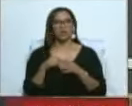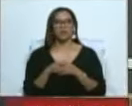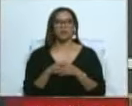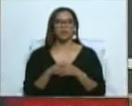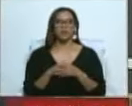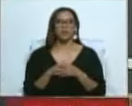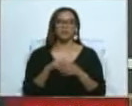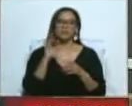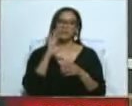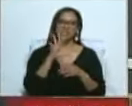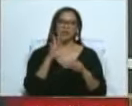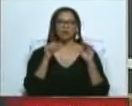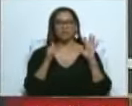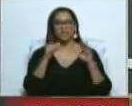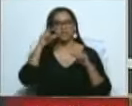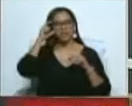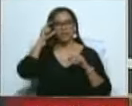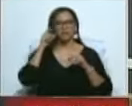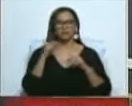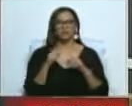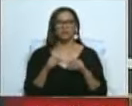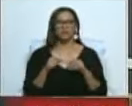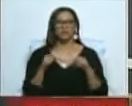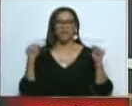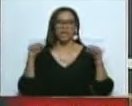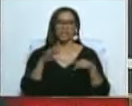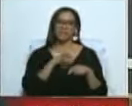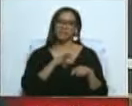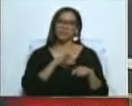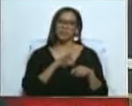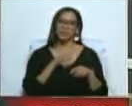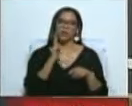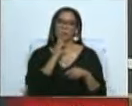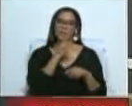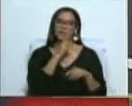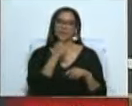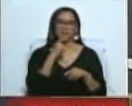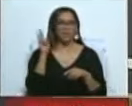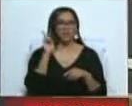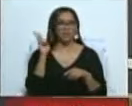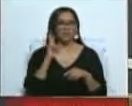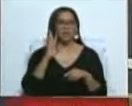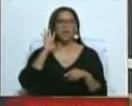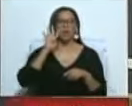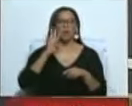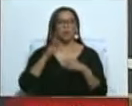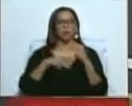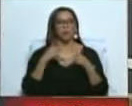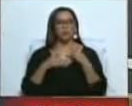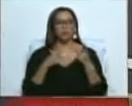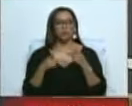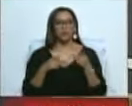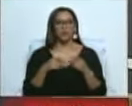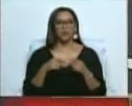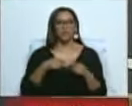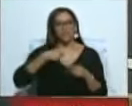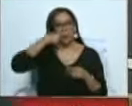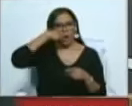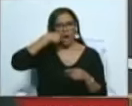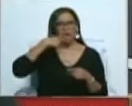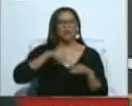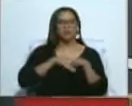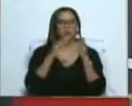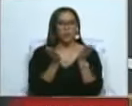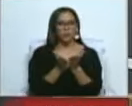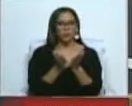hace unos 5 o 6 días quizás, esta señora de los apellidos dijo que Venezuela era el cuarto productor de cocaína del mundo. ¿De dónde